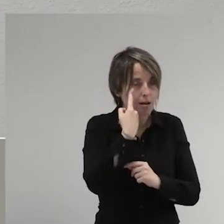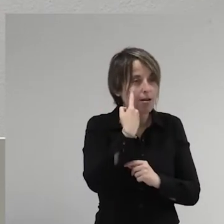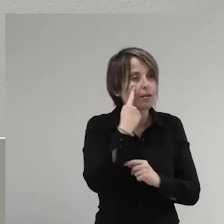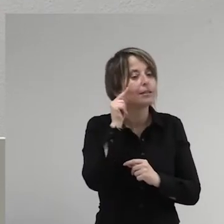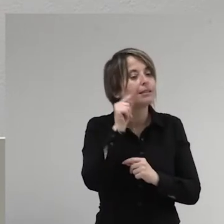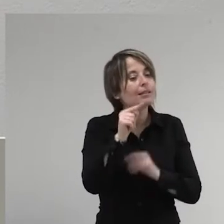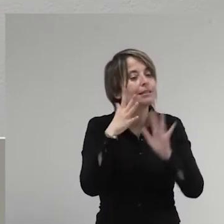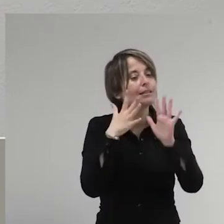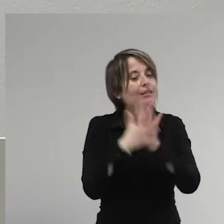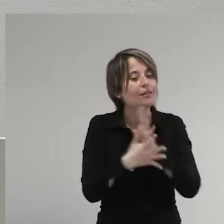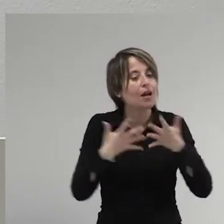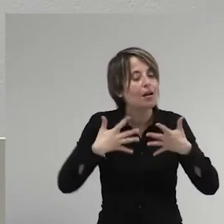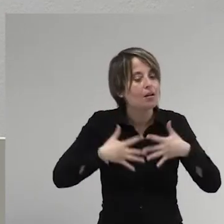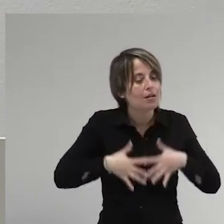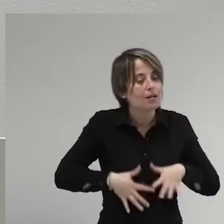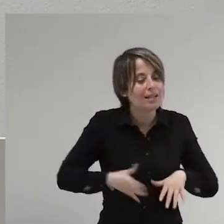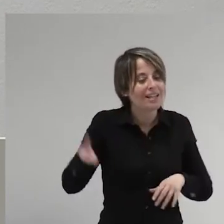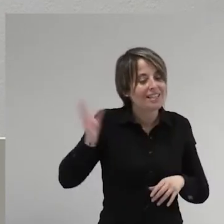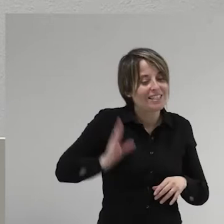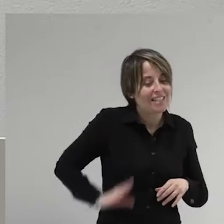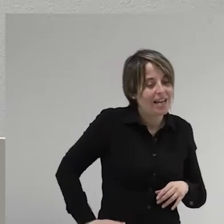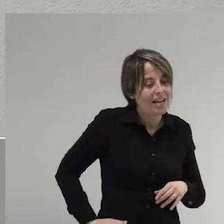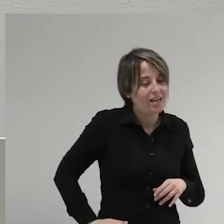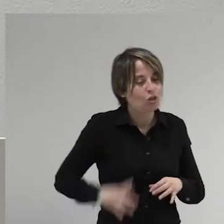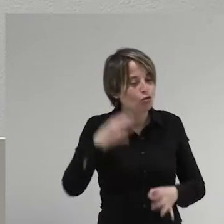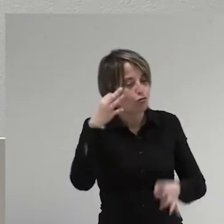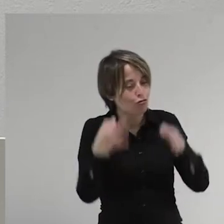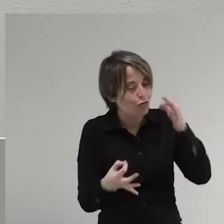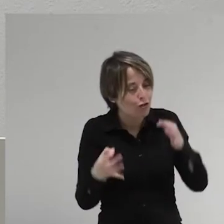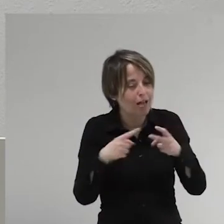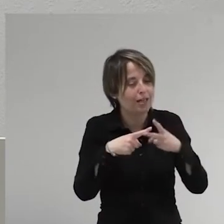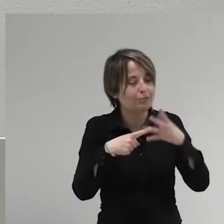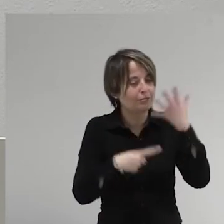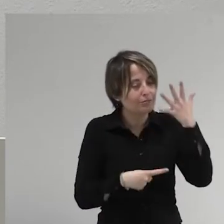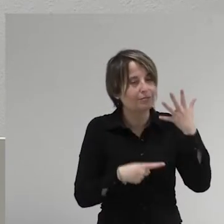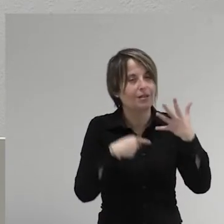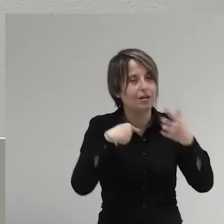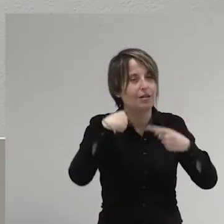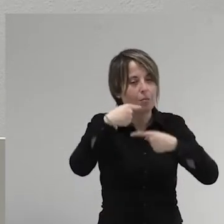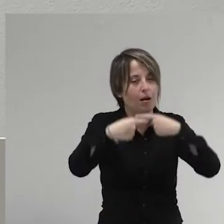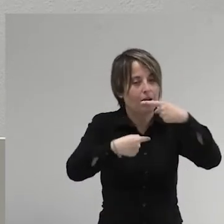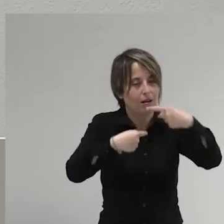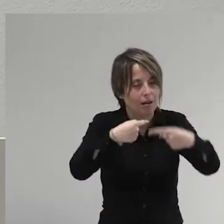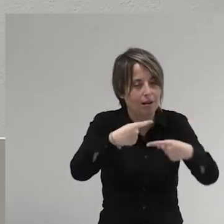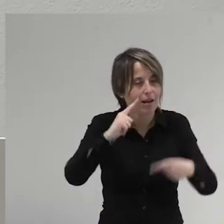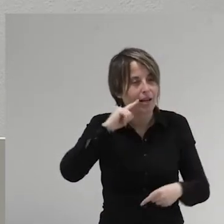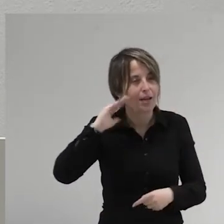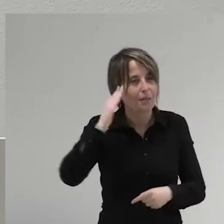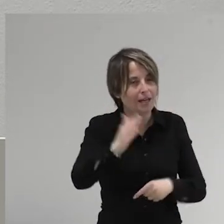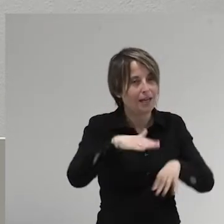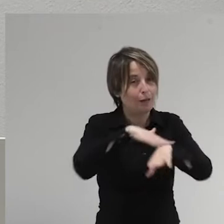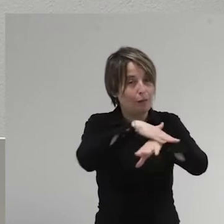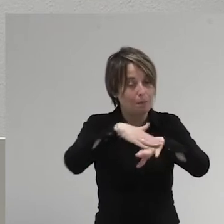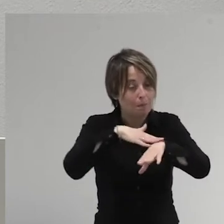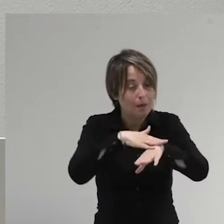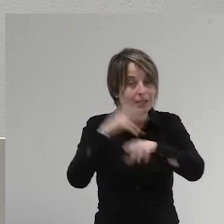Aporta directamente salarios policiales, judiciales, etc. Es decir, la criminalización social y